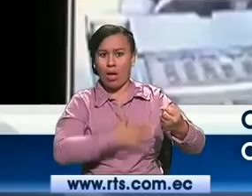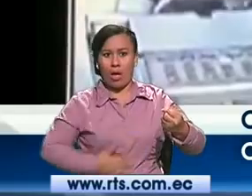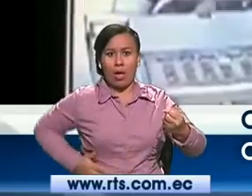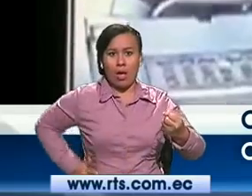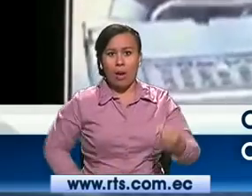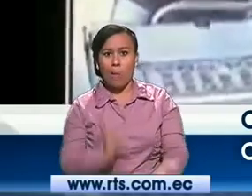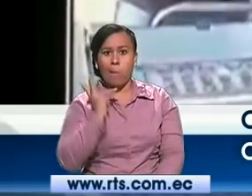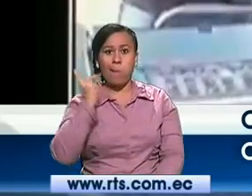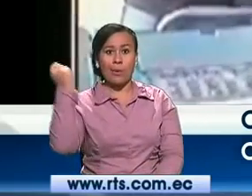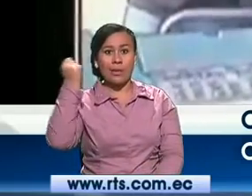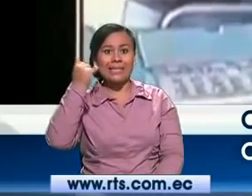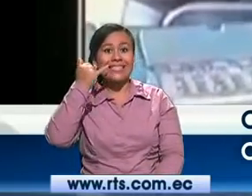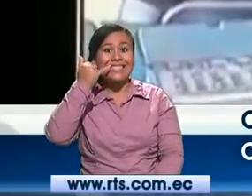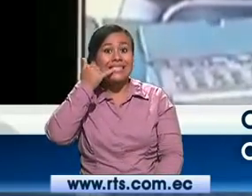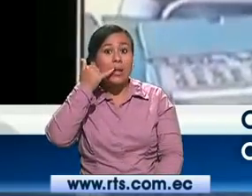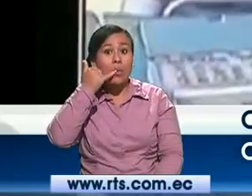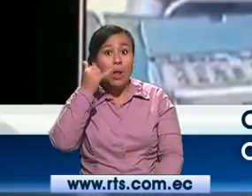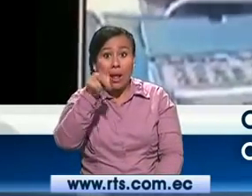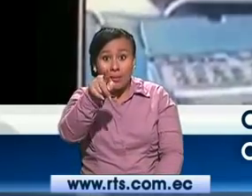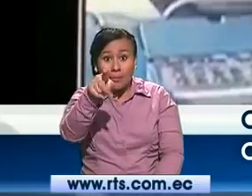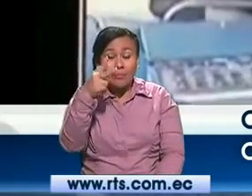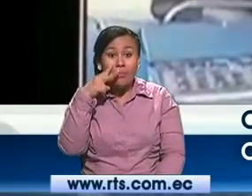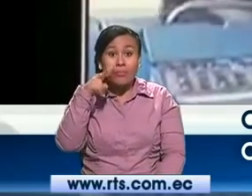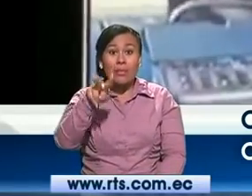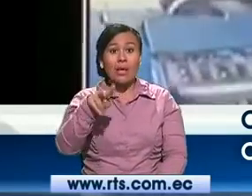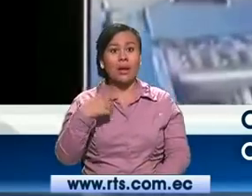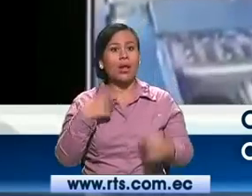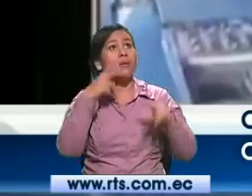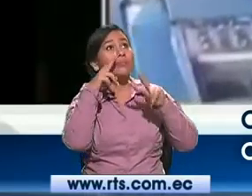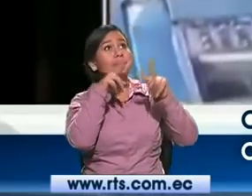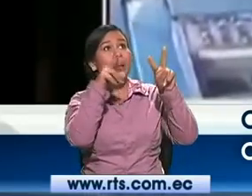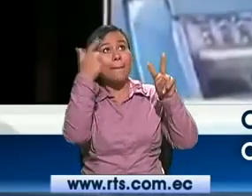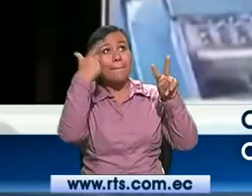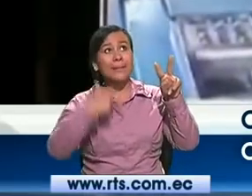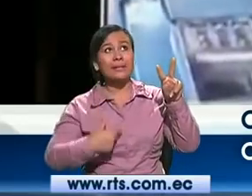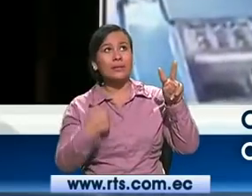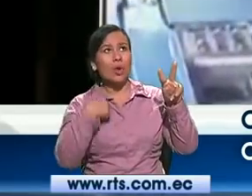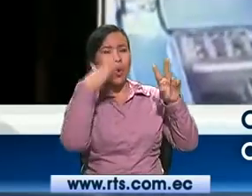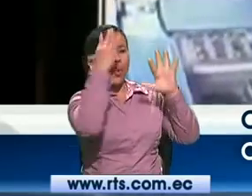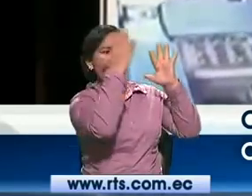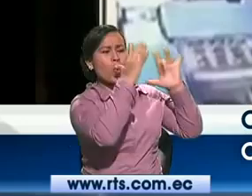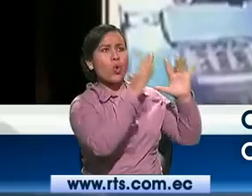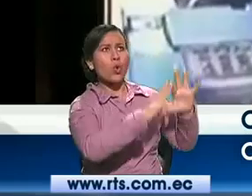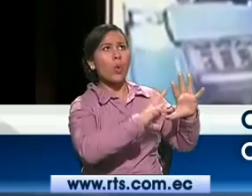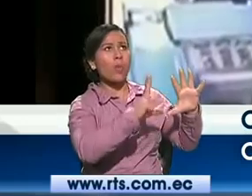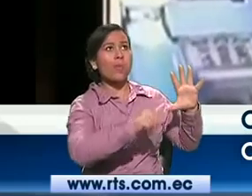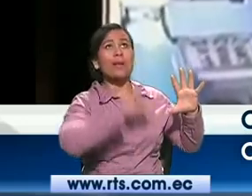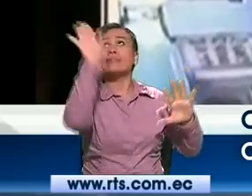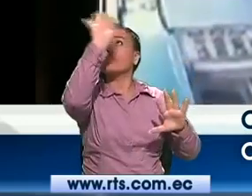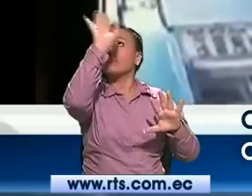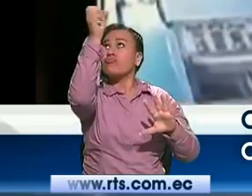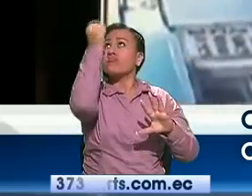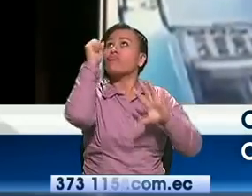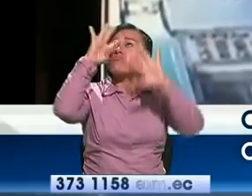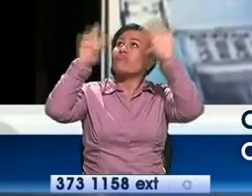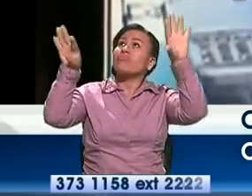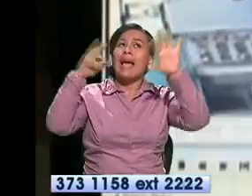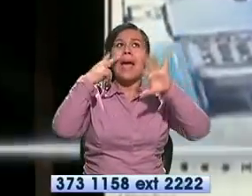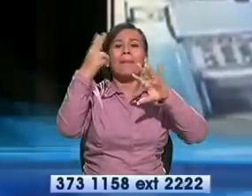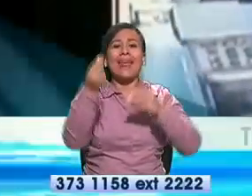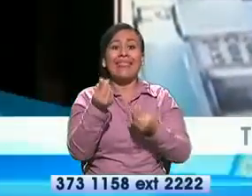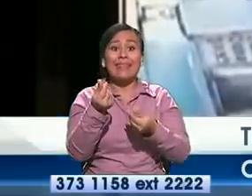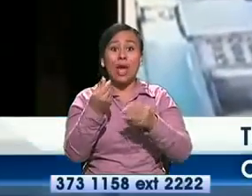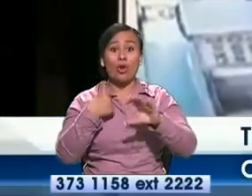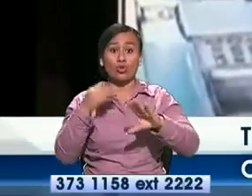Sacándole el teléfono al conductor. El que está atrás ya viene y comienza a revisar toda la parte de arriba. Ahí encuentra el resto del dinero